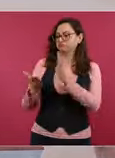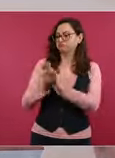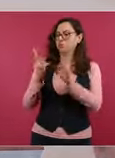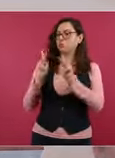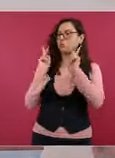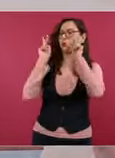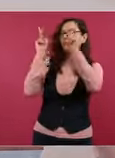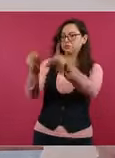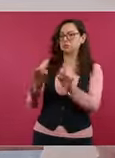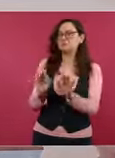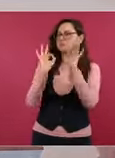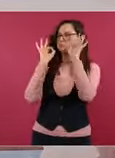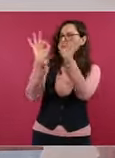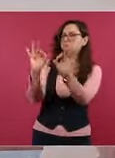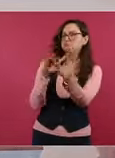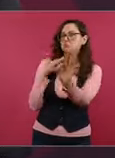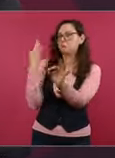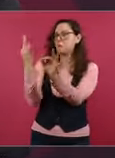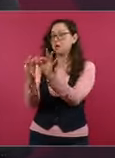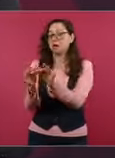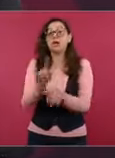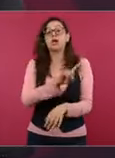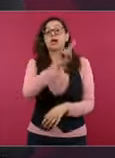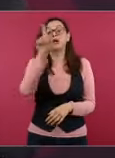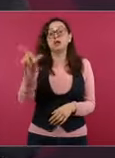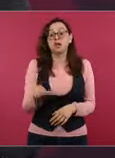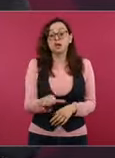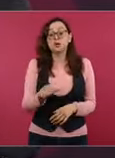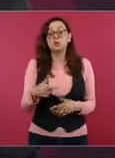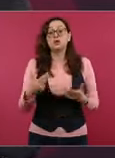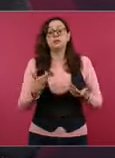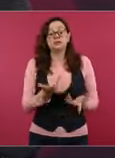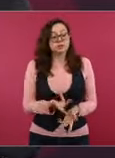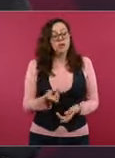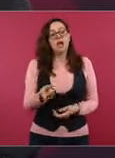mal, porque empezaron a cobrar.